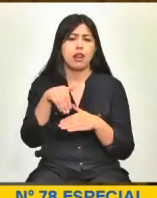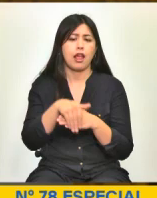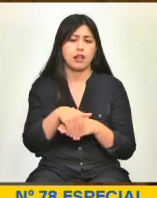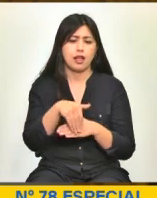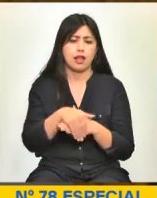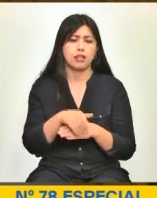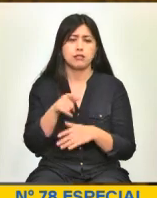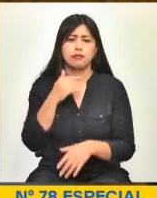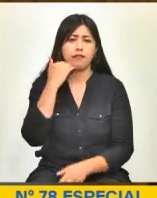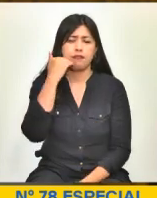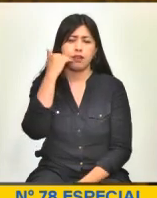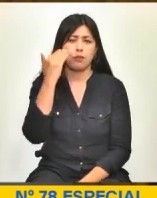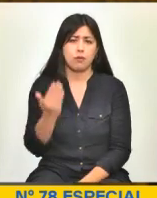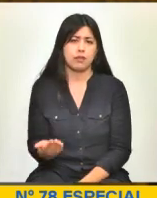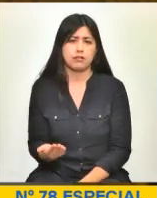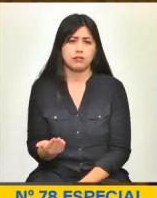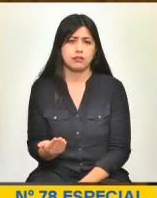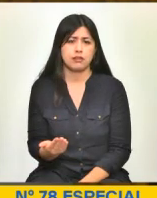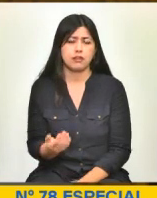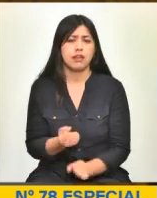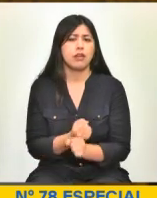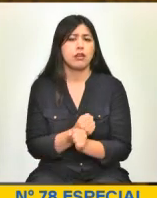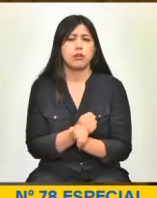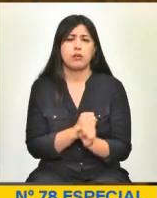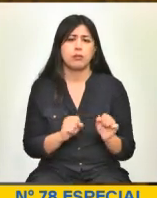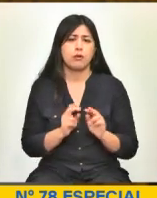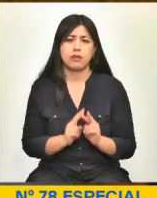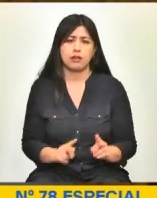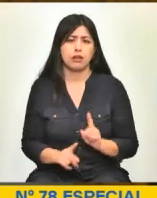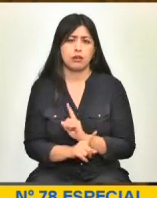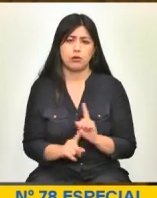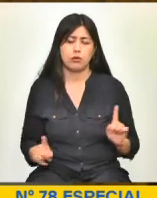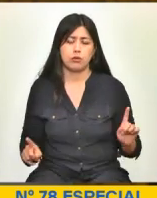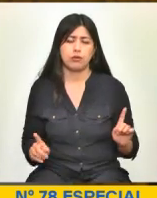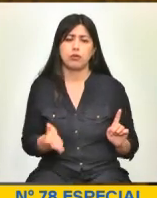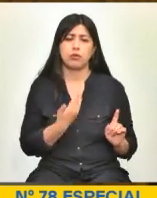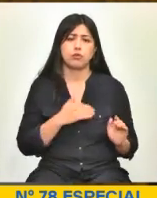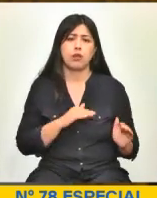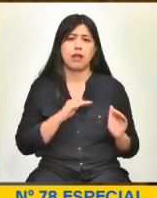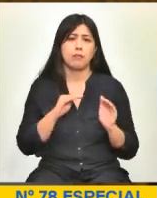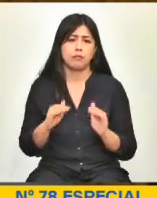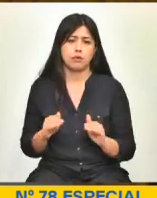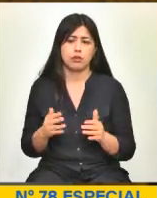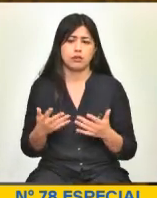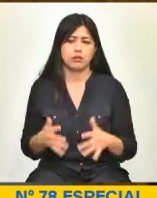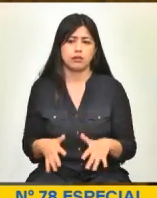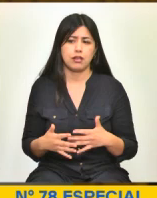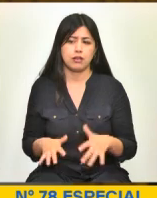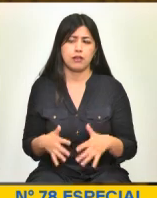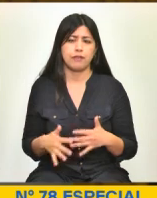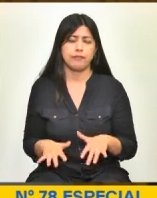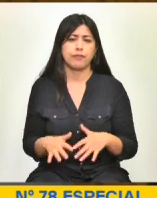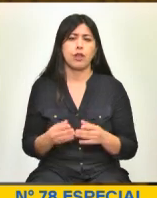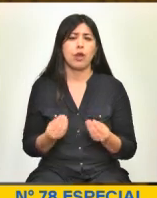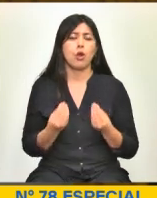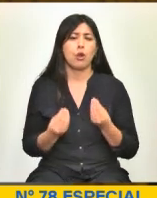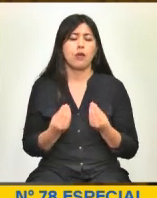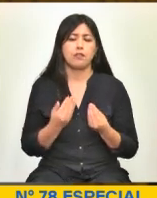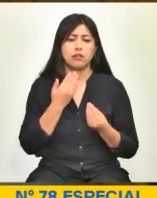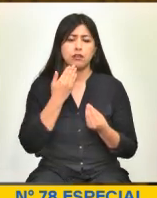una vergüenza y no nos puede dejar tranquilos. Así que vamos a respaldar lo que se ha hecho, vamos a obviamente